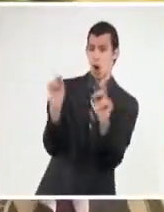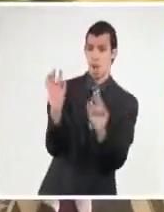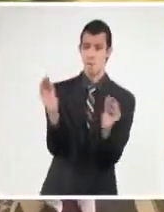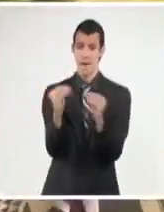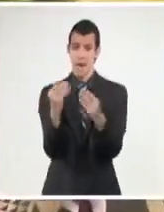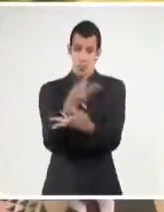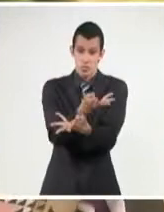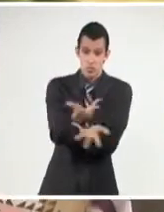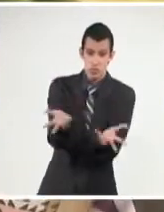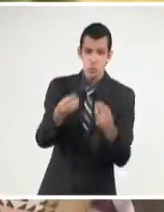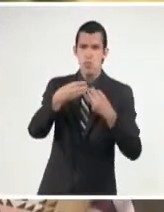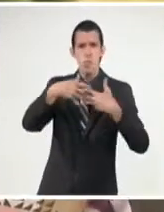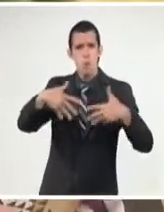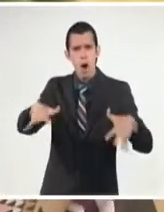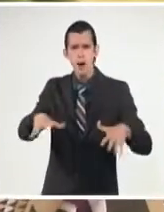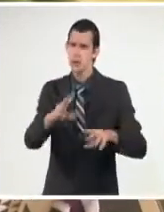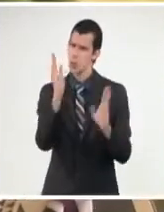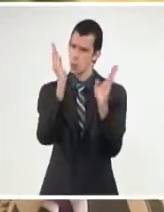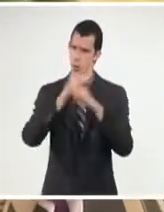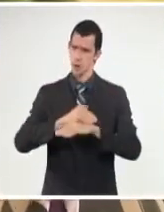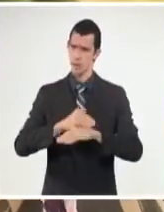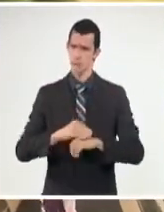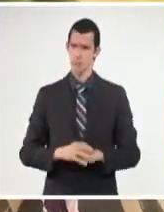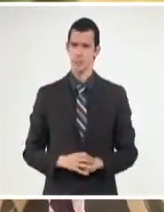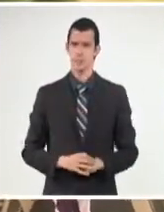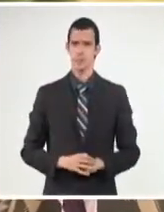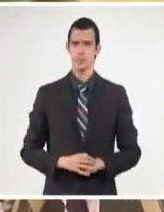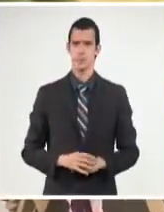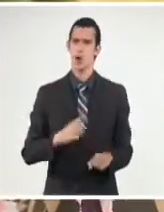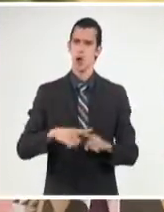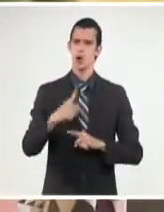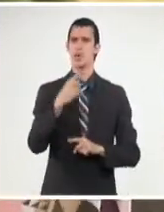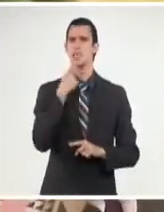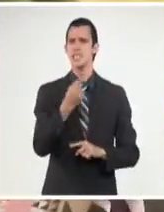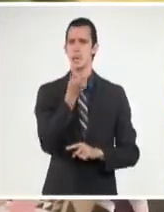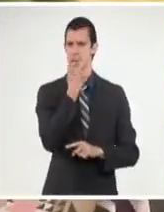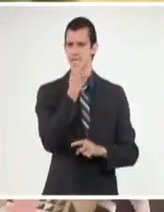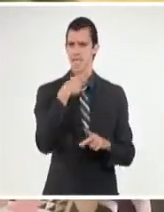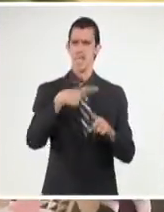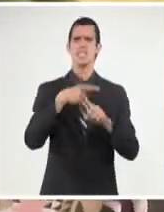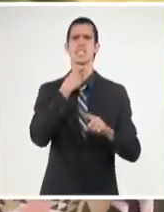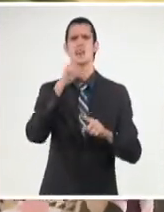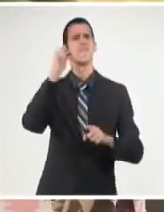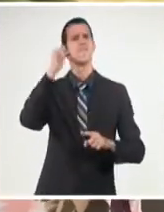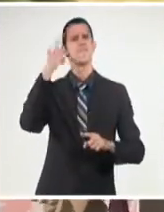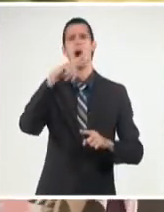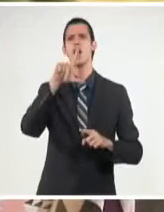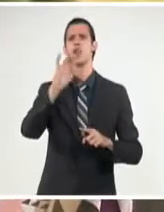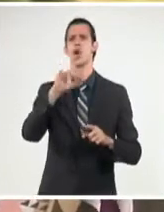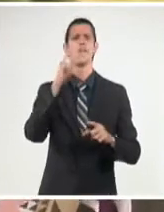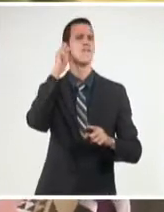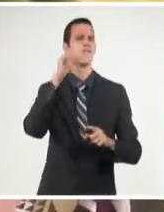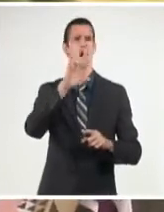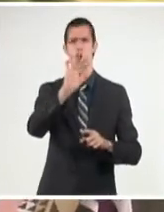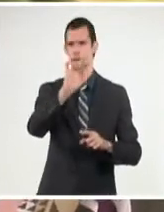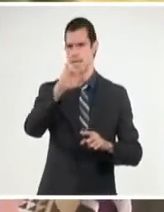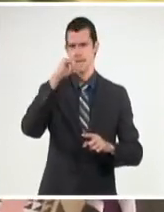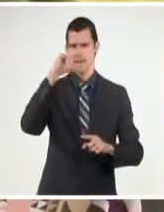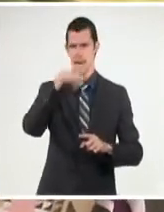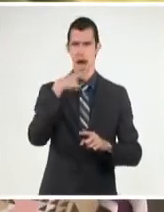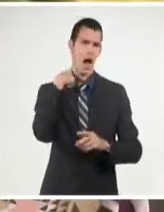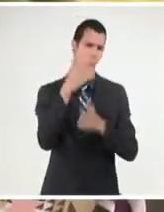en la cefalosporina casi todo el año de producción. En el caso de los penicilánicos, tenemos garantizado